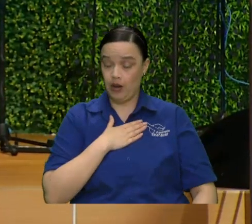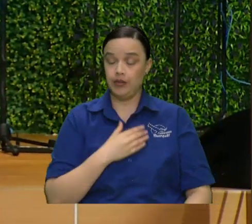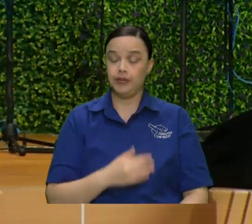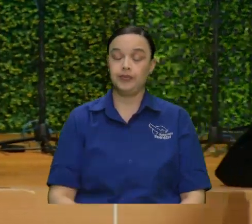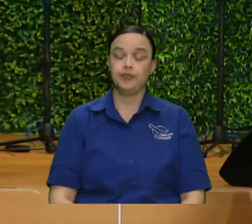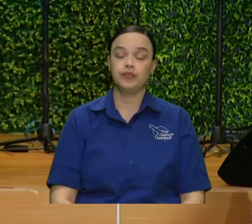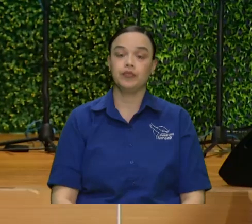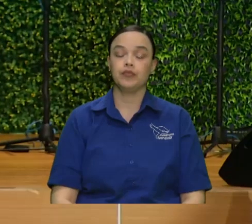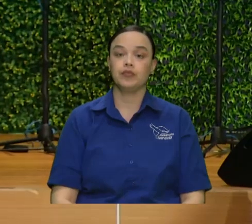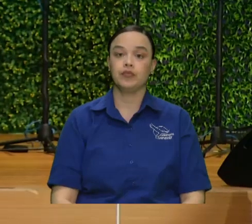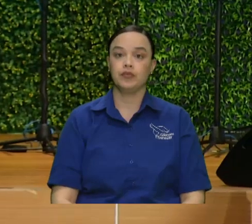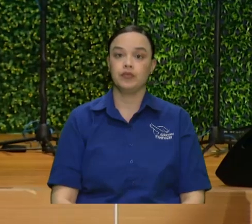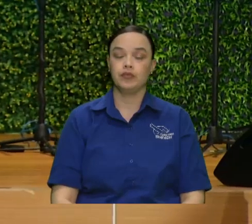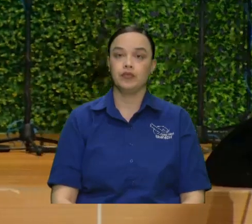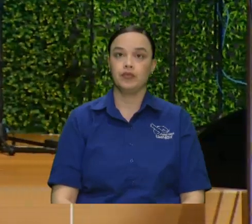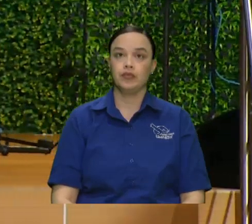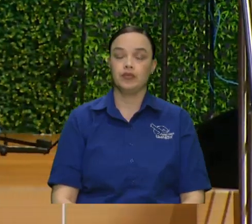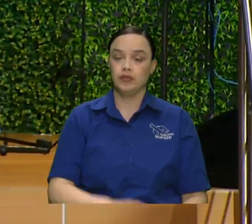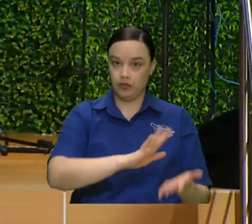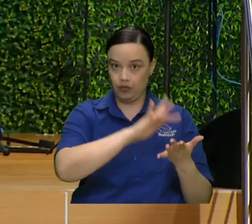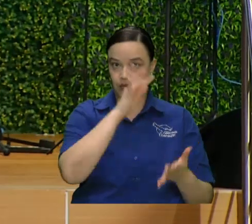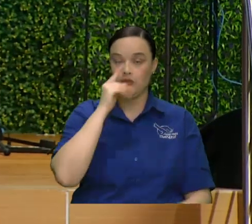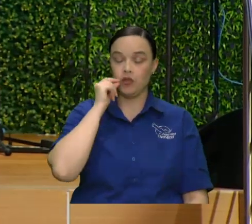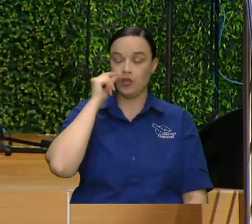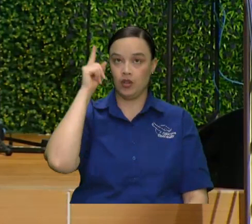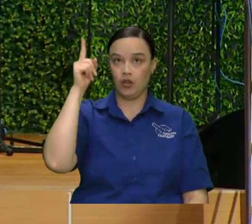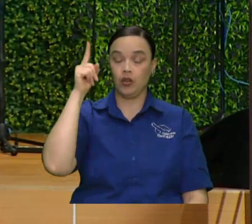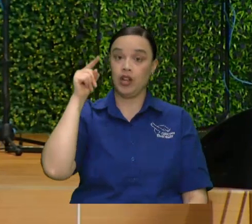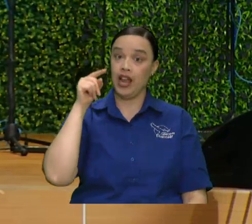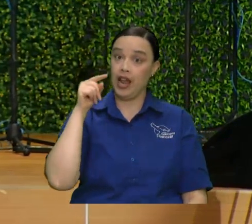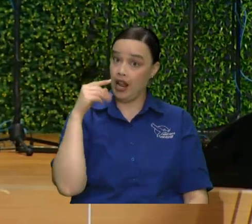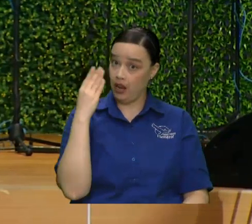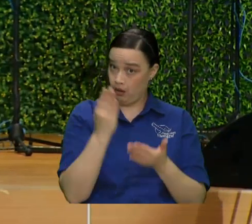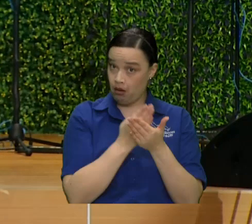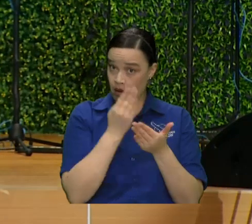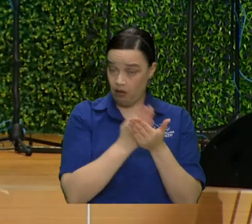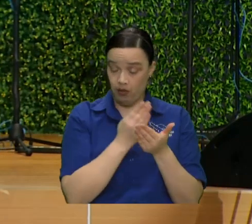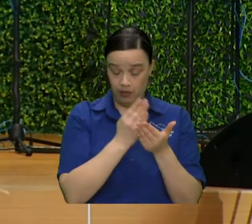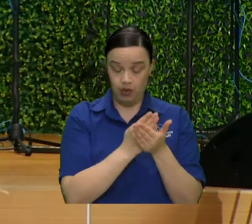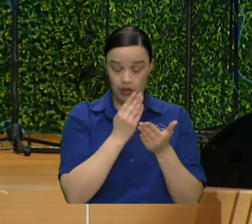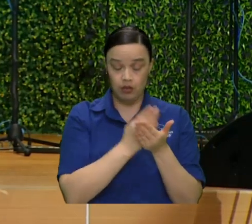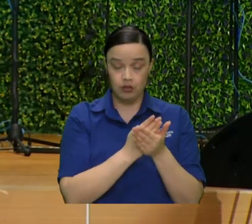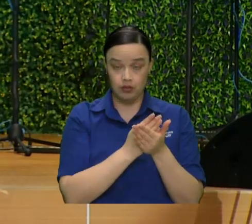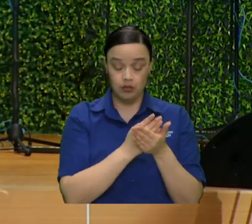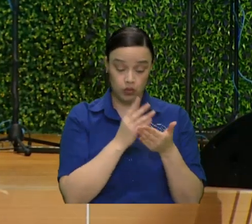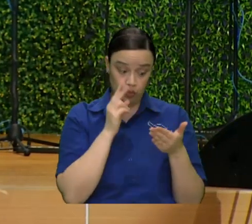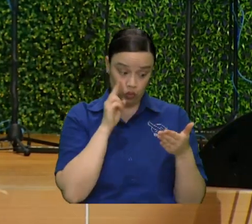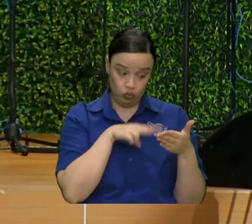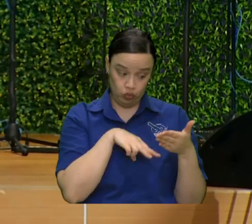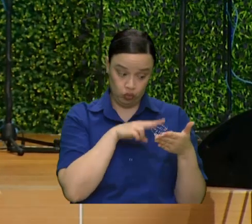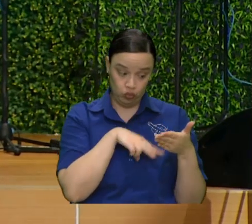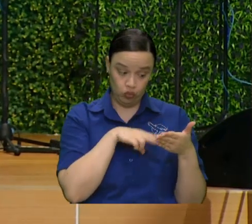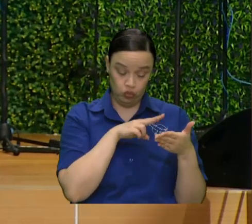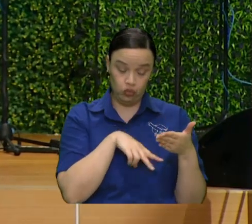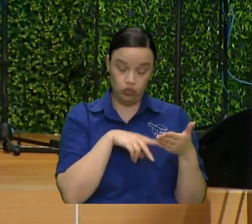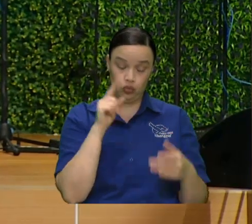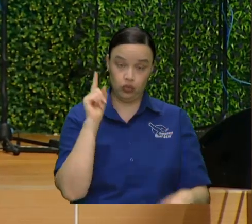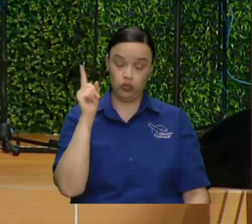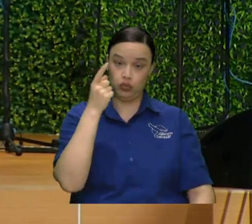señor cuando vemos en la palabra en primer libro de crónicas